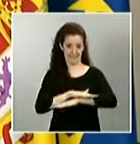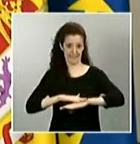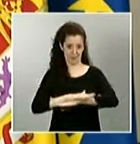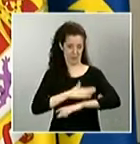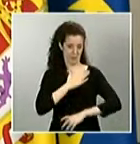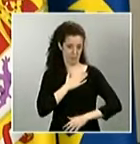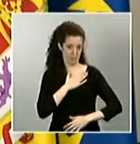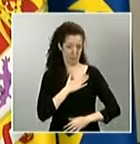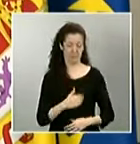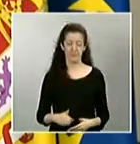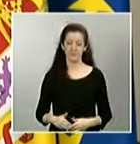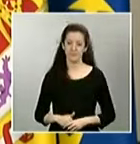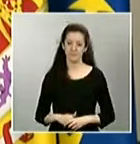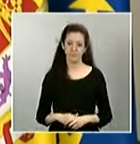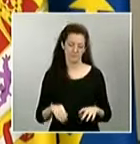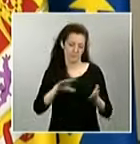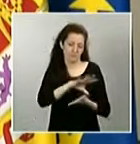manera.